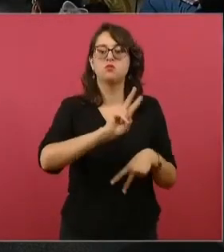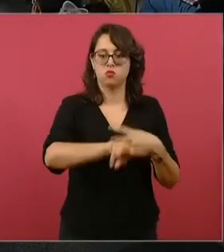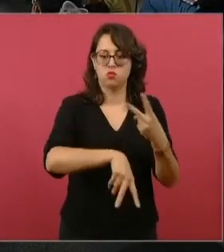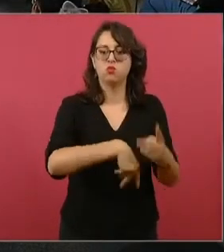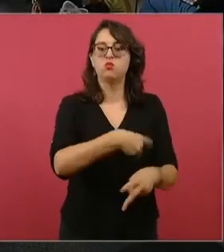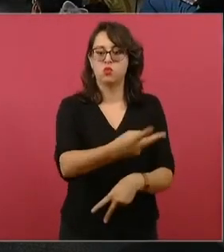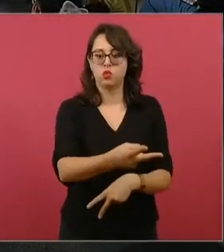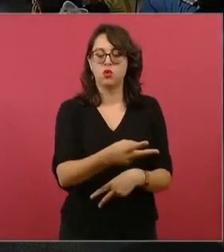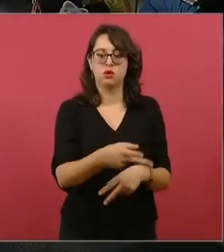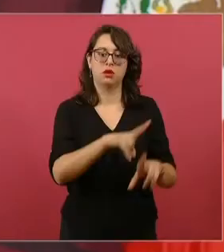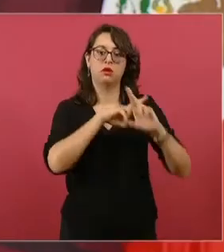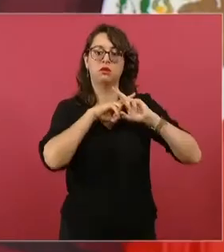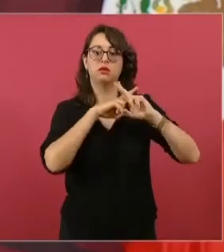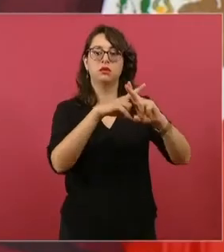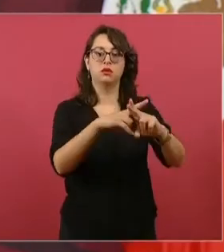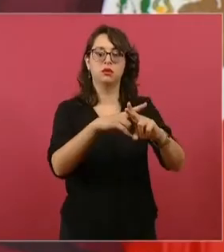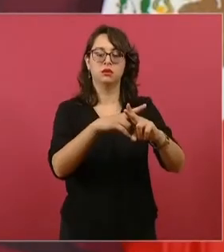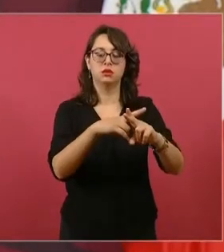del asesinato